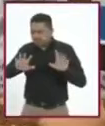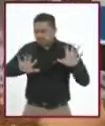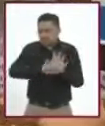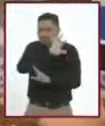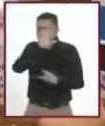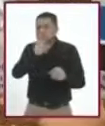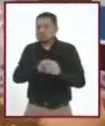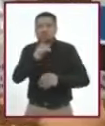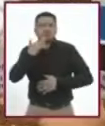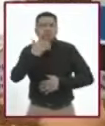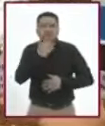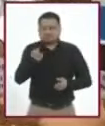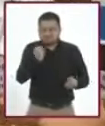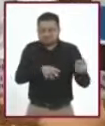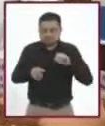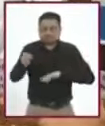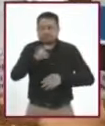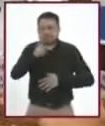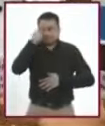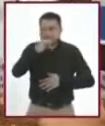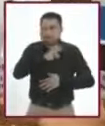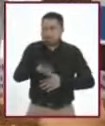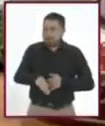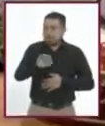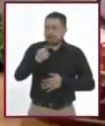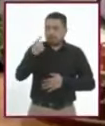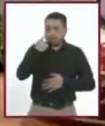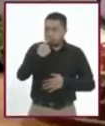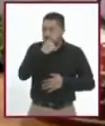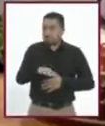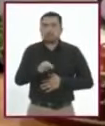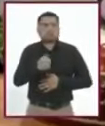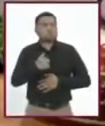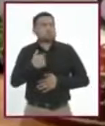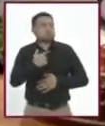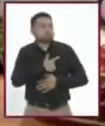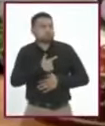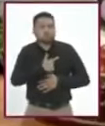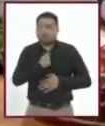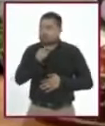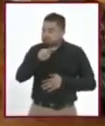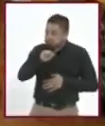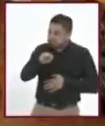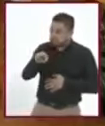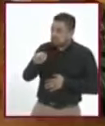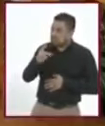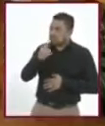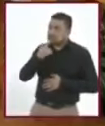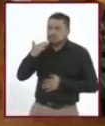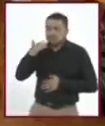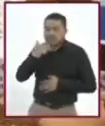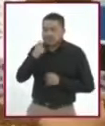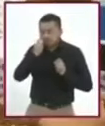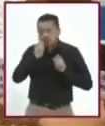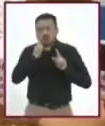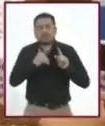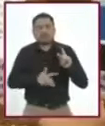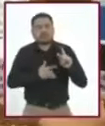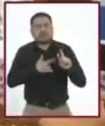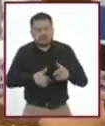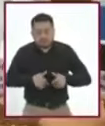los ricos ingredientes que tenemos para elegir al gusto. Eso se ve muy rico. Ya me despertó el